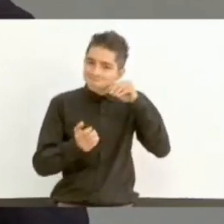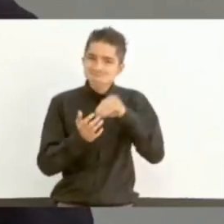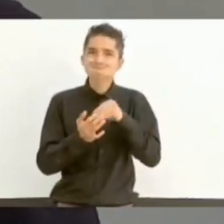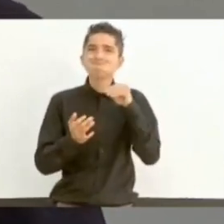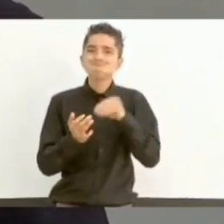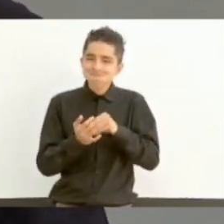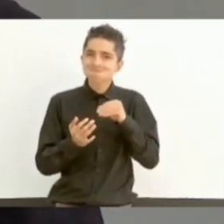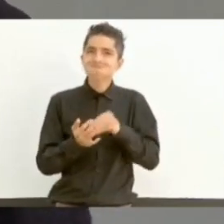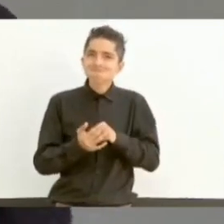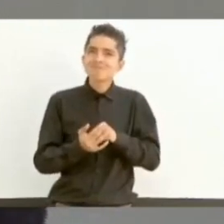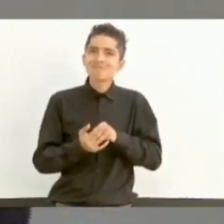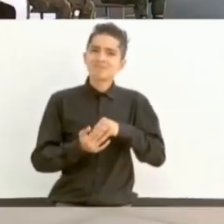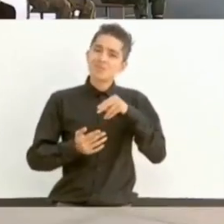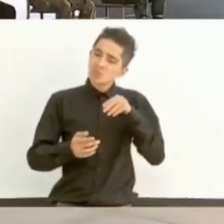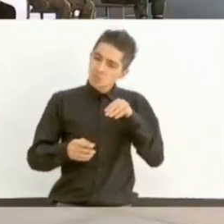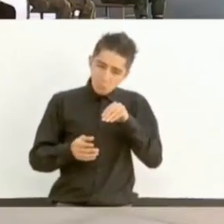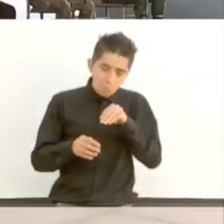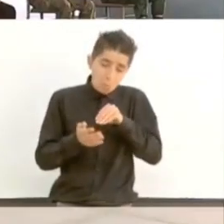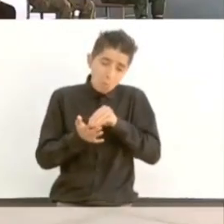que enfrentamos.